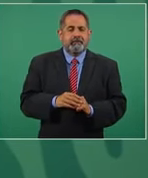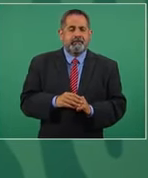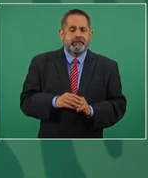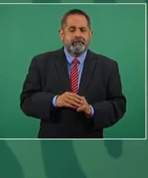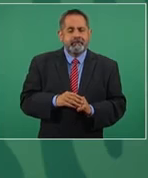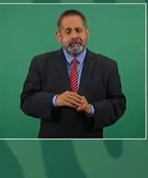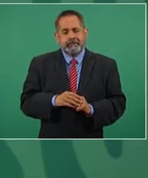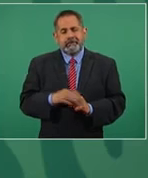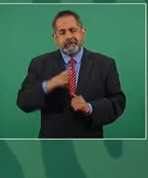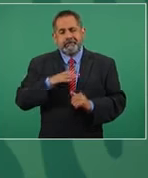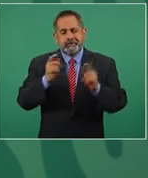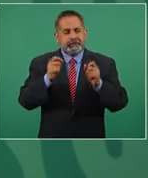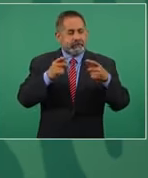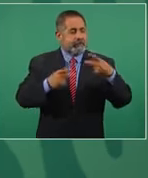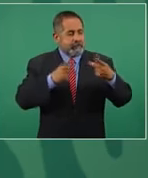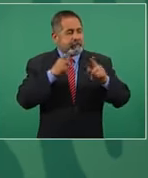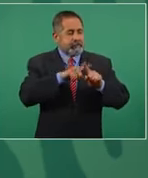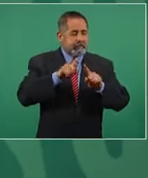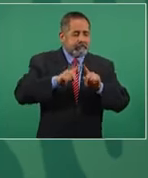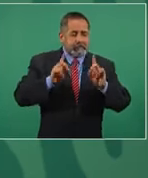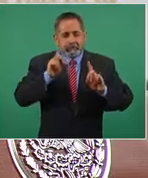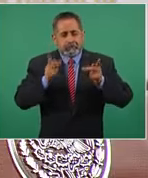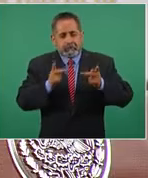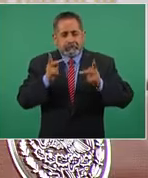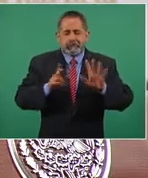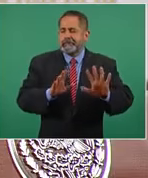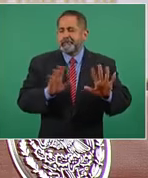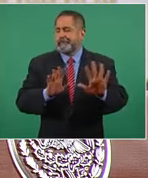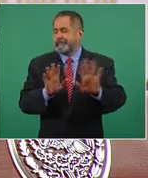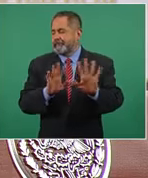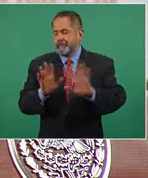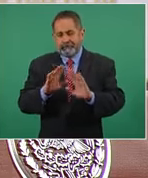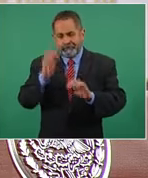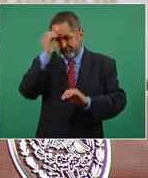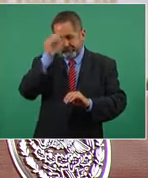hay muchos cuestionamientos en todos lados,